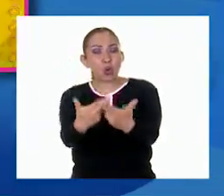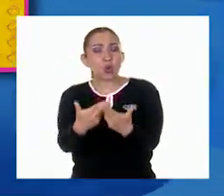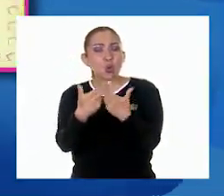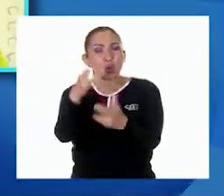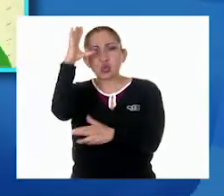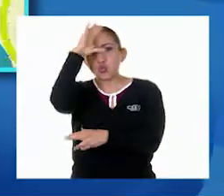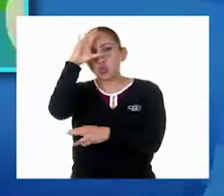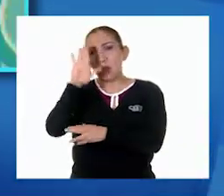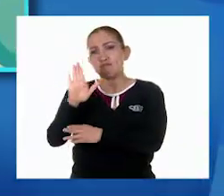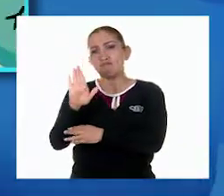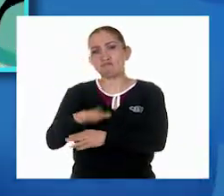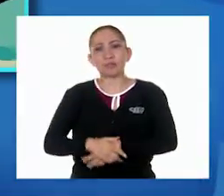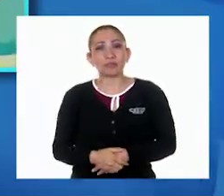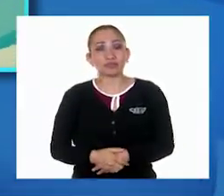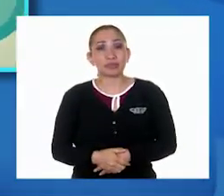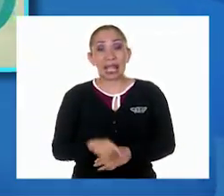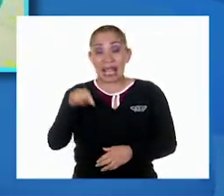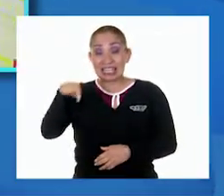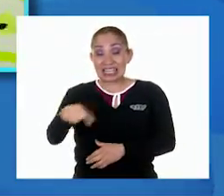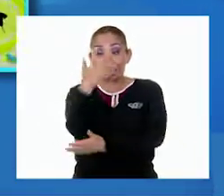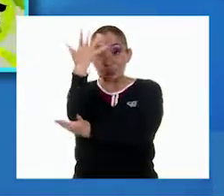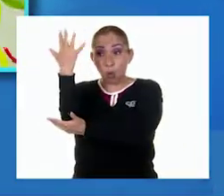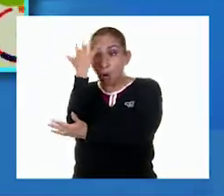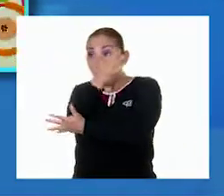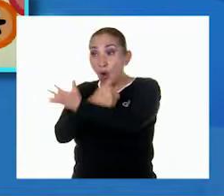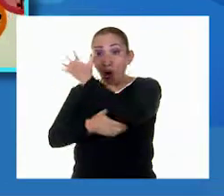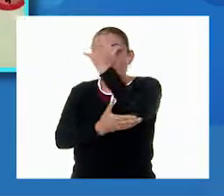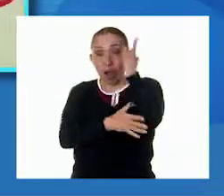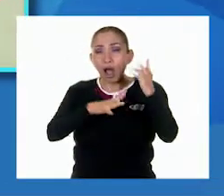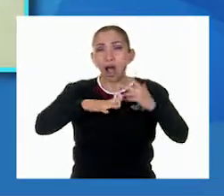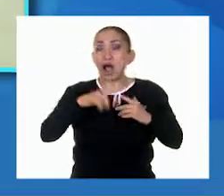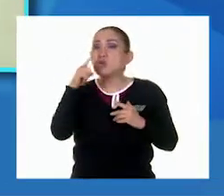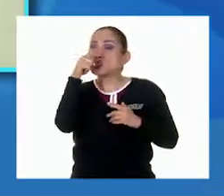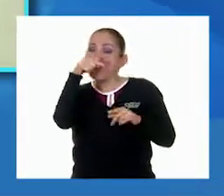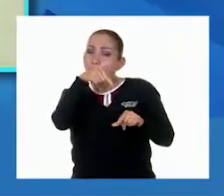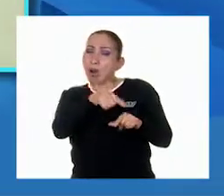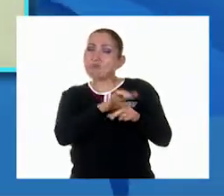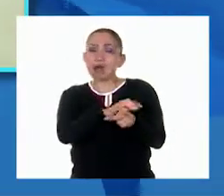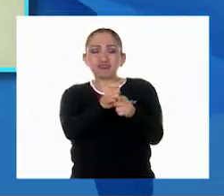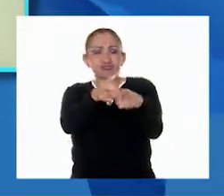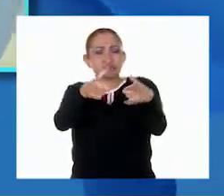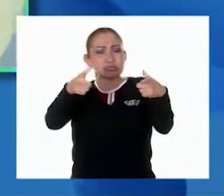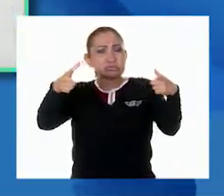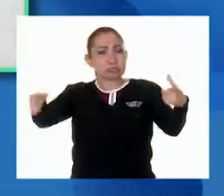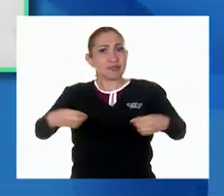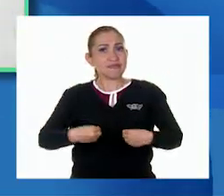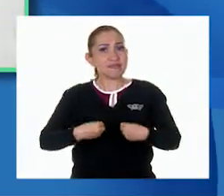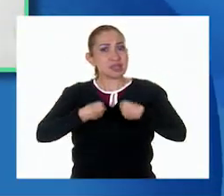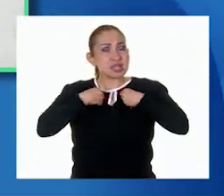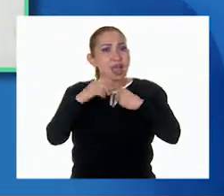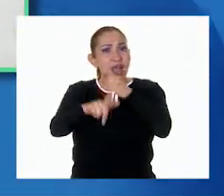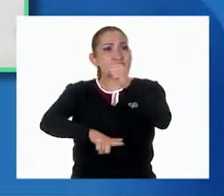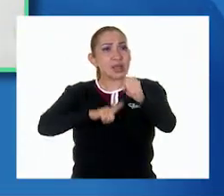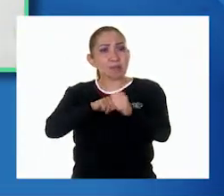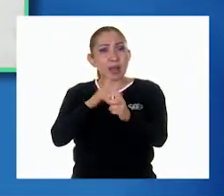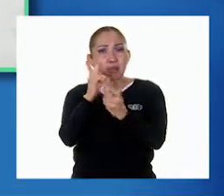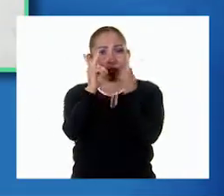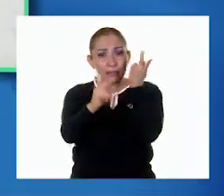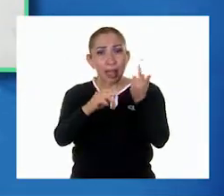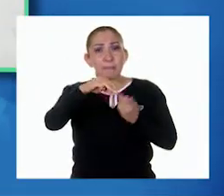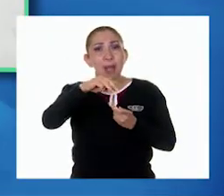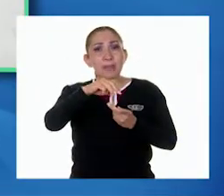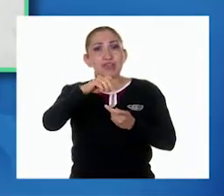riqueza cultural. En estos bosques y selvas habita una de las mayores diversidades de vida del planeta: